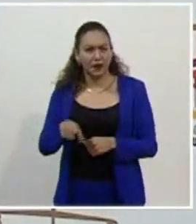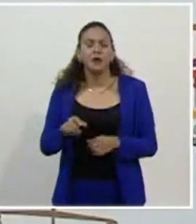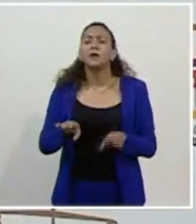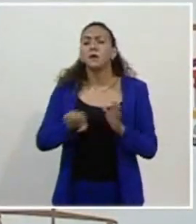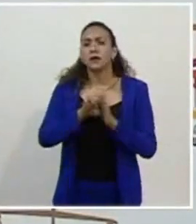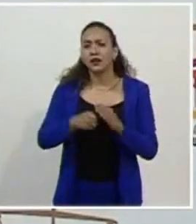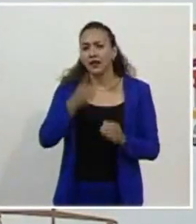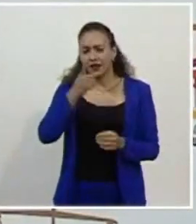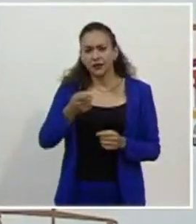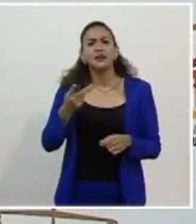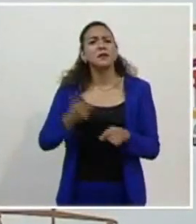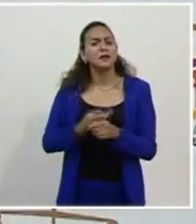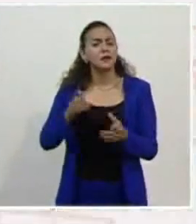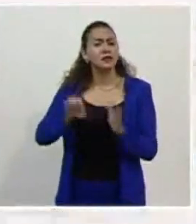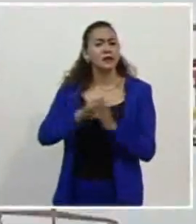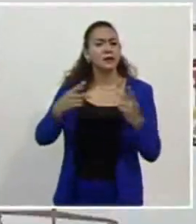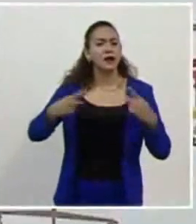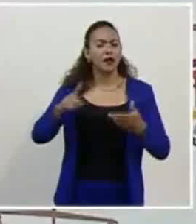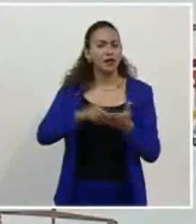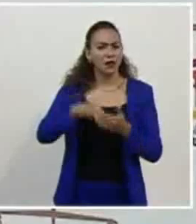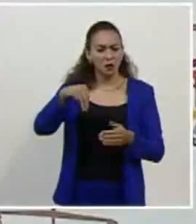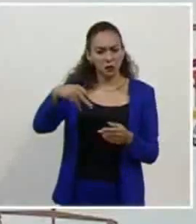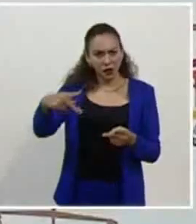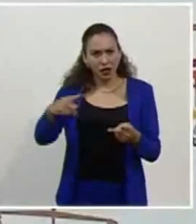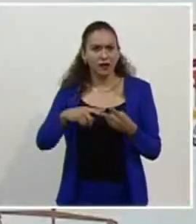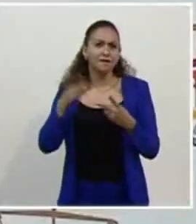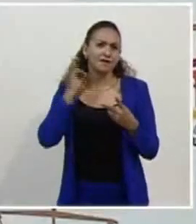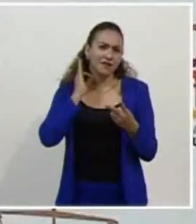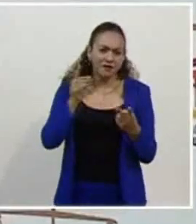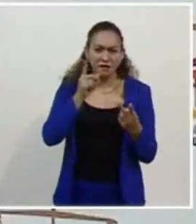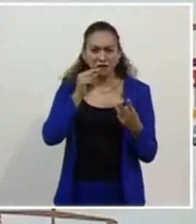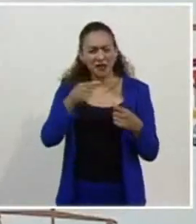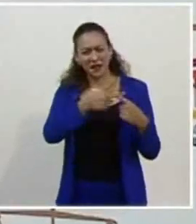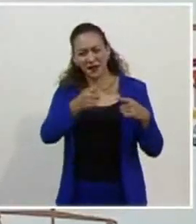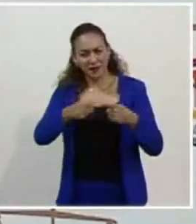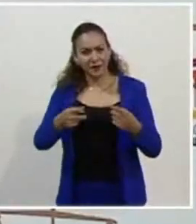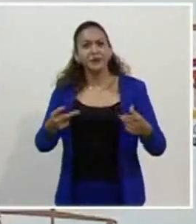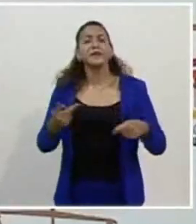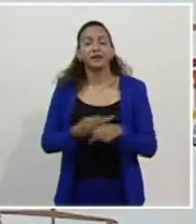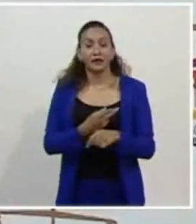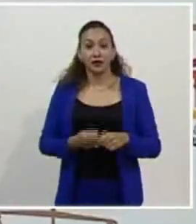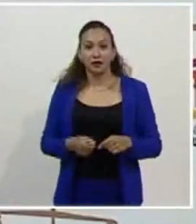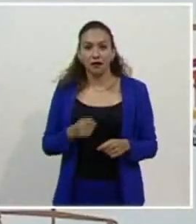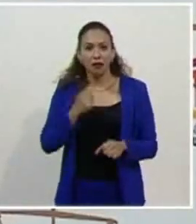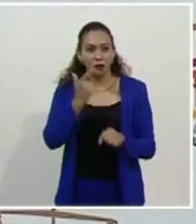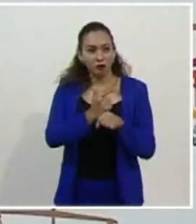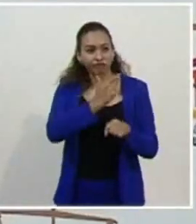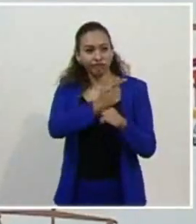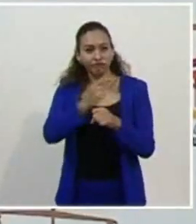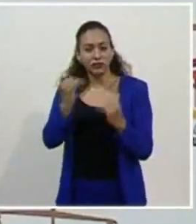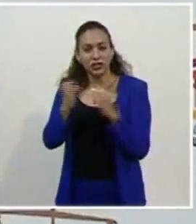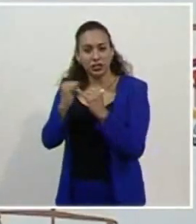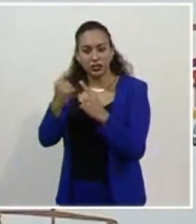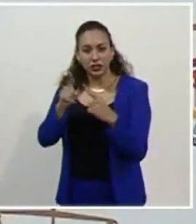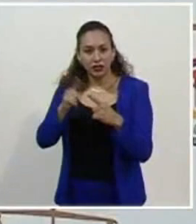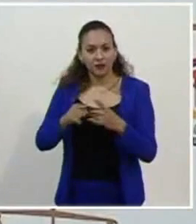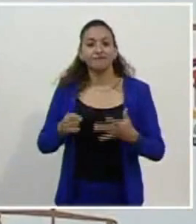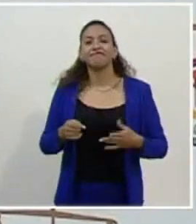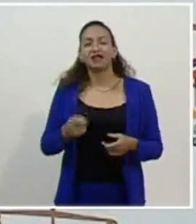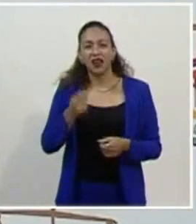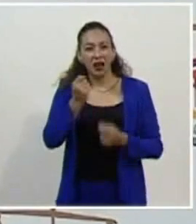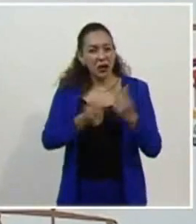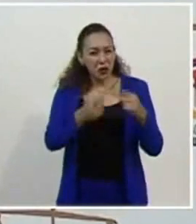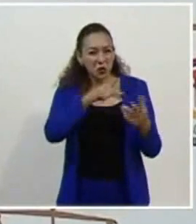los operadores del mismo sistema. El otro problema que encontramos es la misoginia en el acceso a la